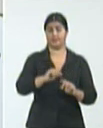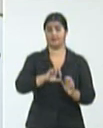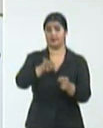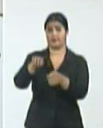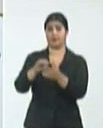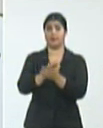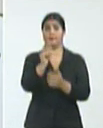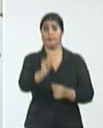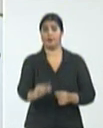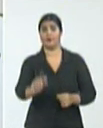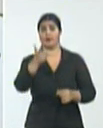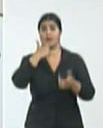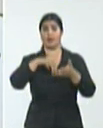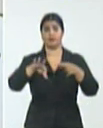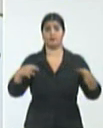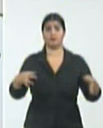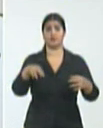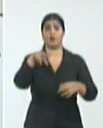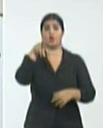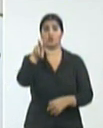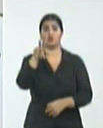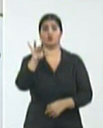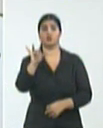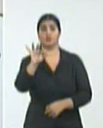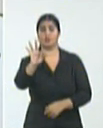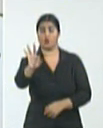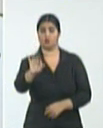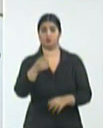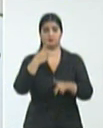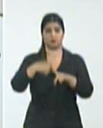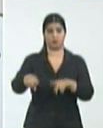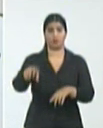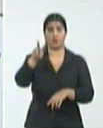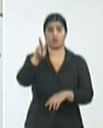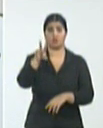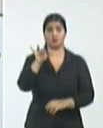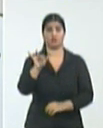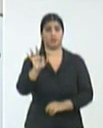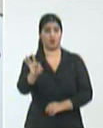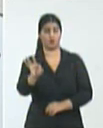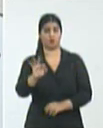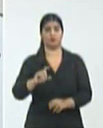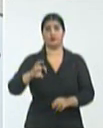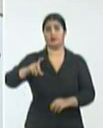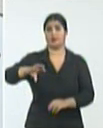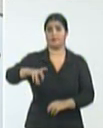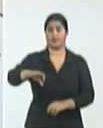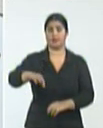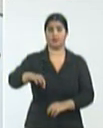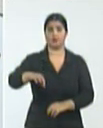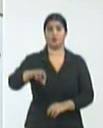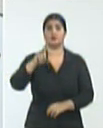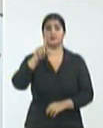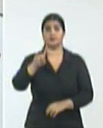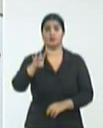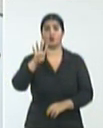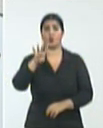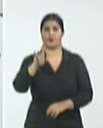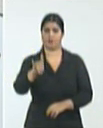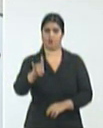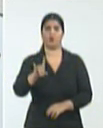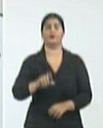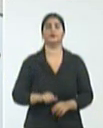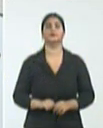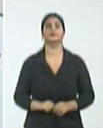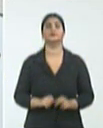278 cada uno, y la provincia de Pinar de Río 149. El